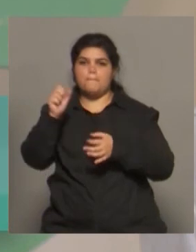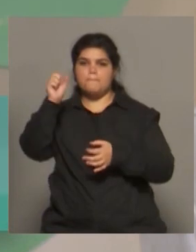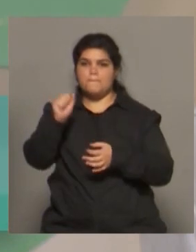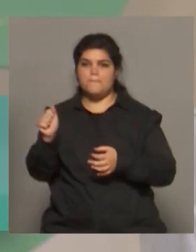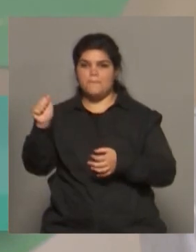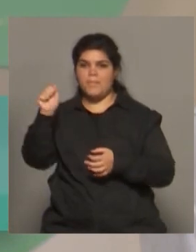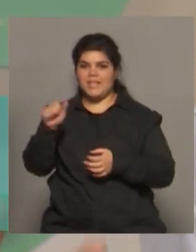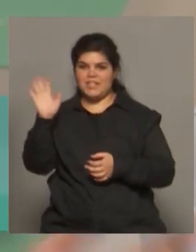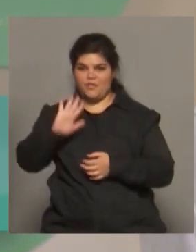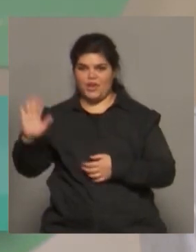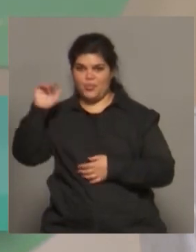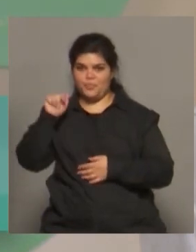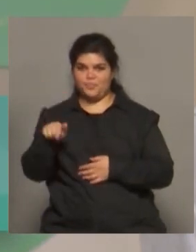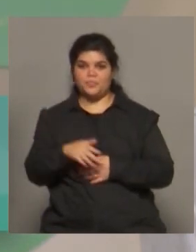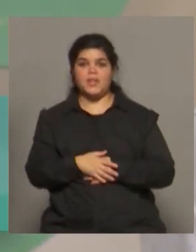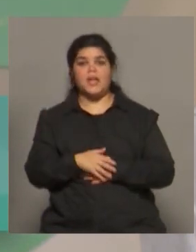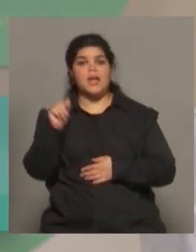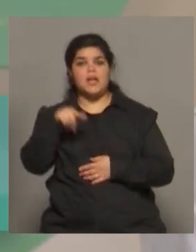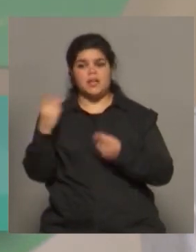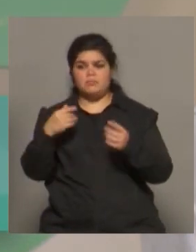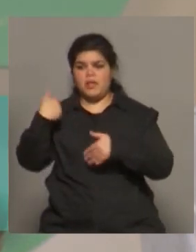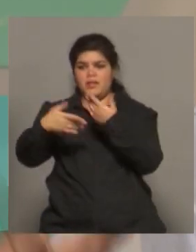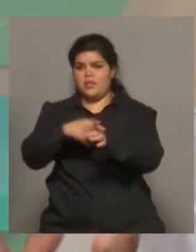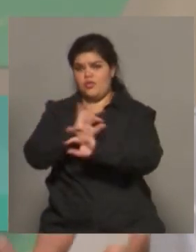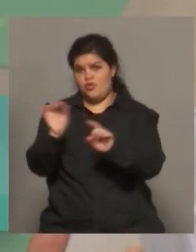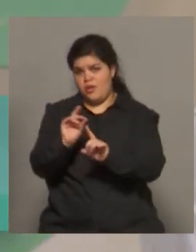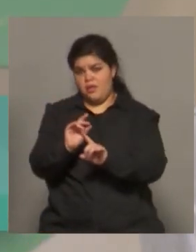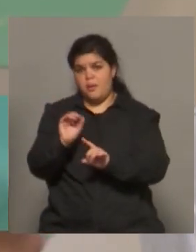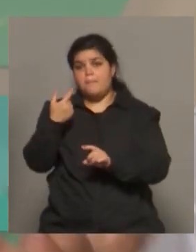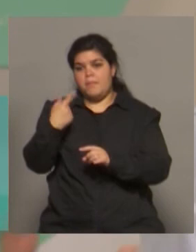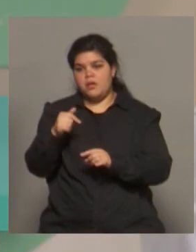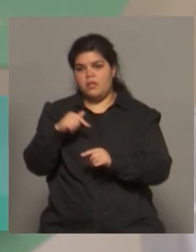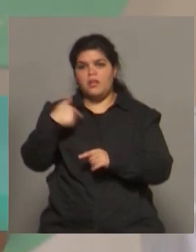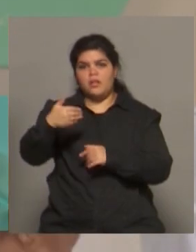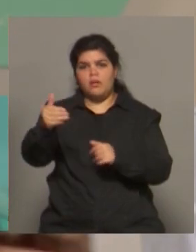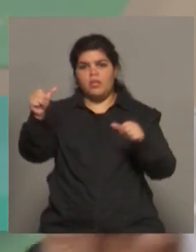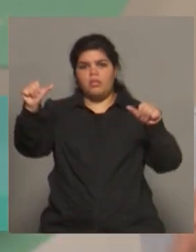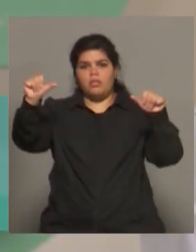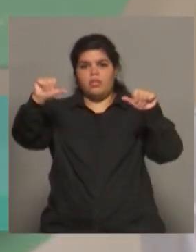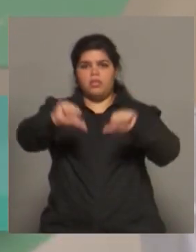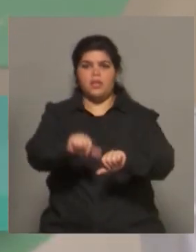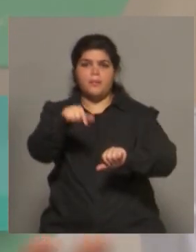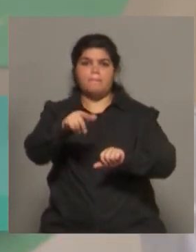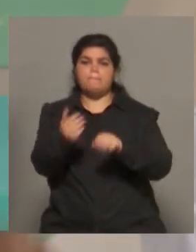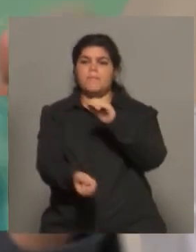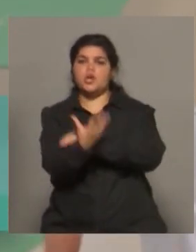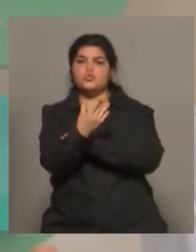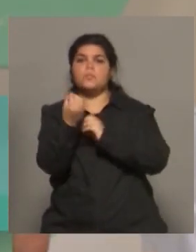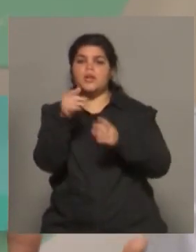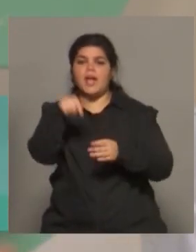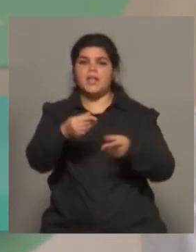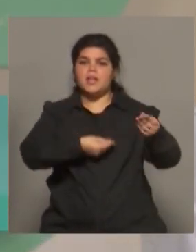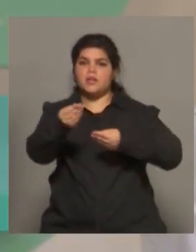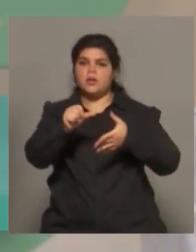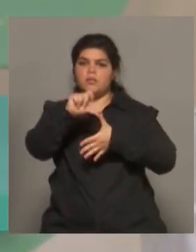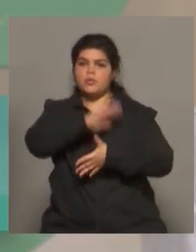y que por suerte eso no sucedió, digamos. Esto obviamente va en detrimento de lo que puede ser el Mercosur como una expresión económica de la integración